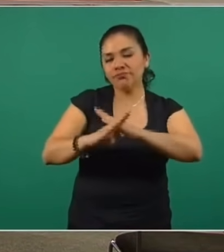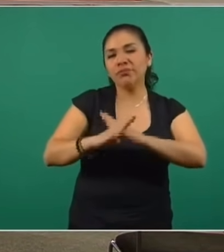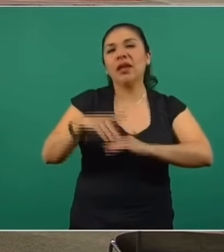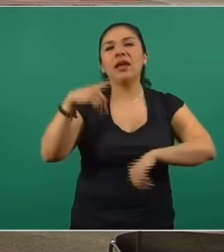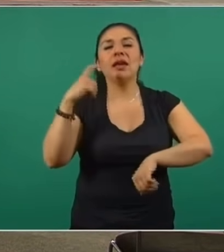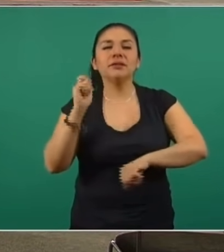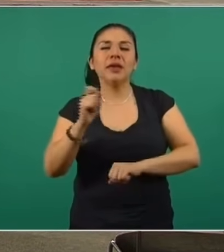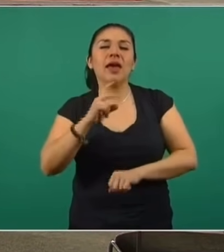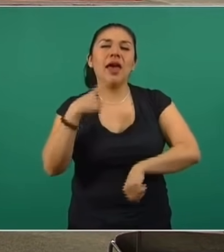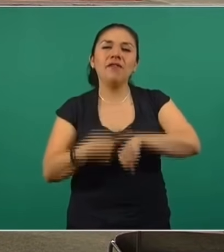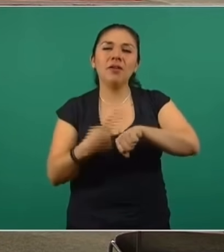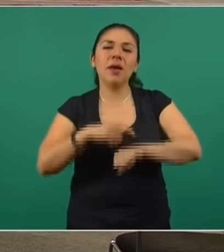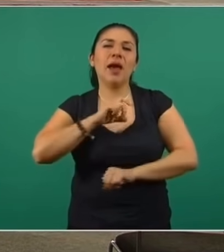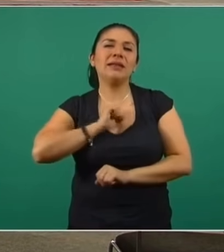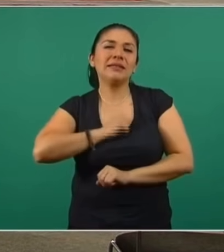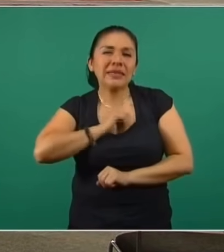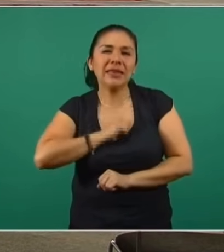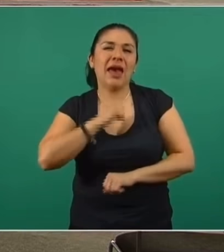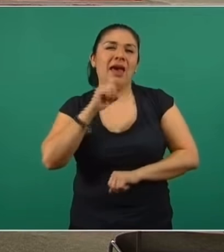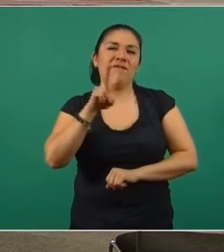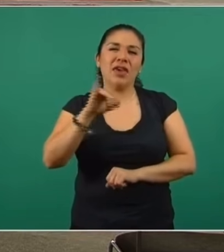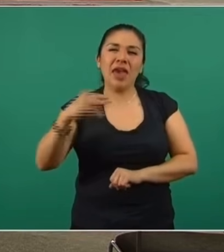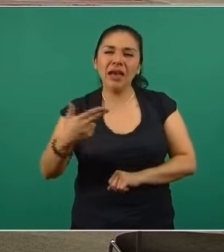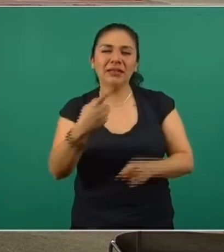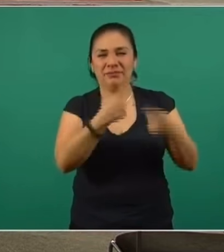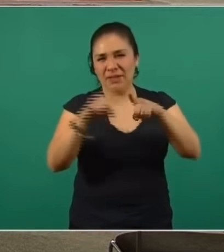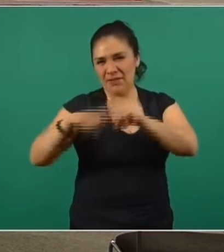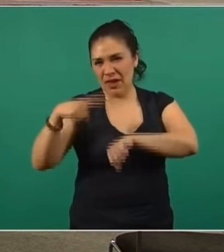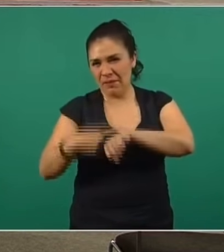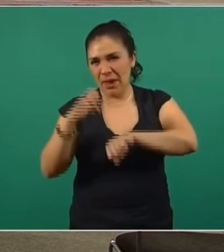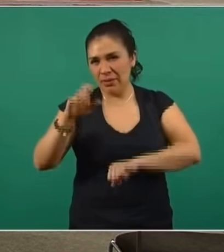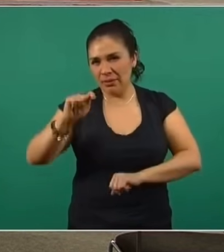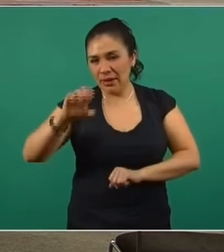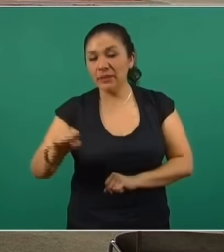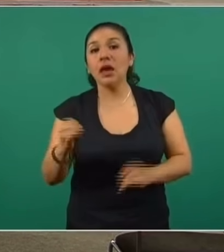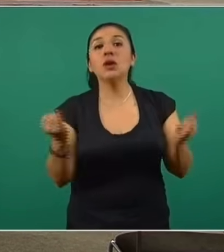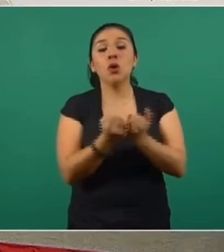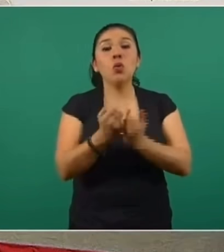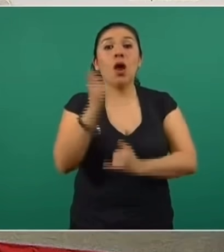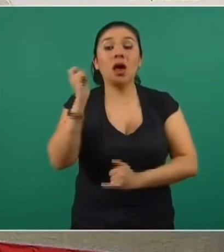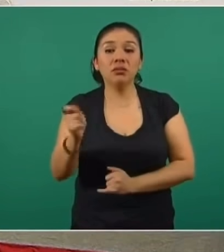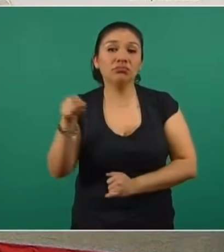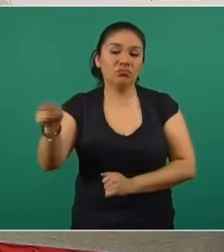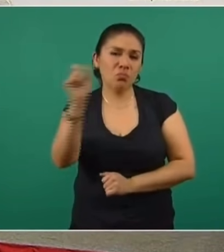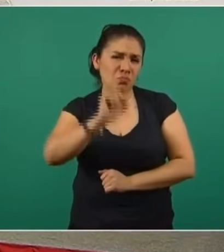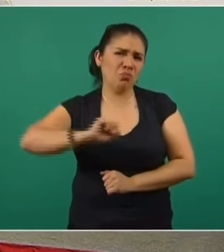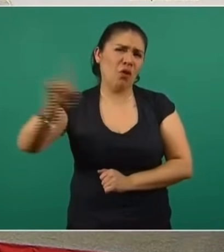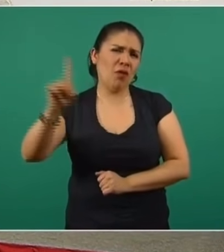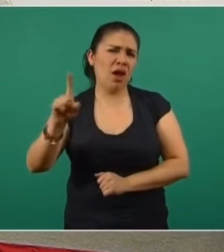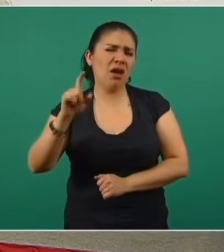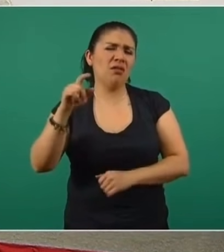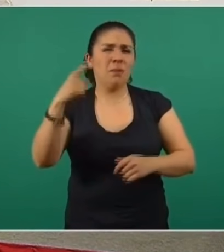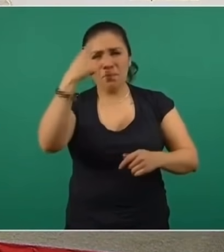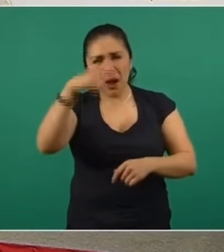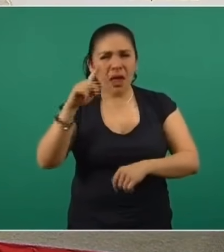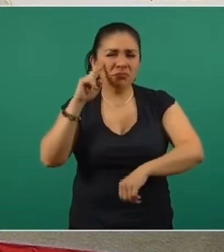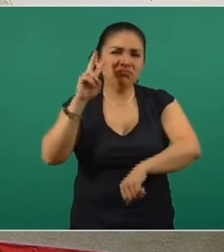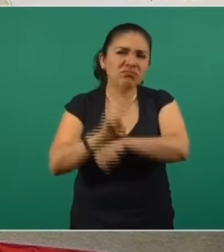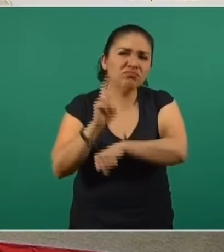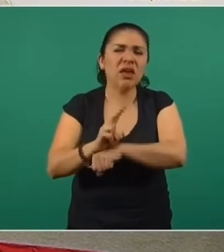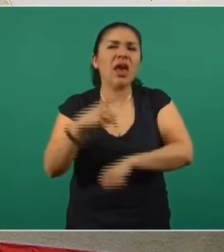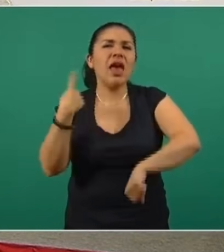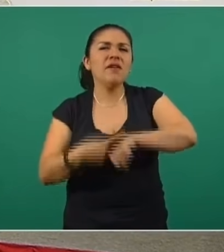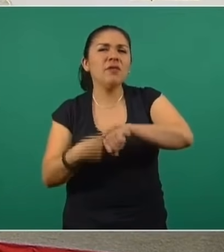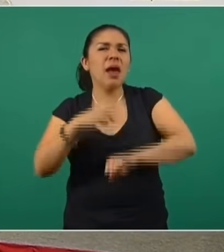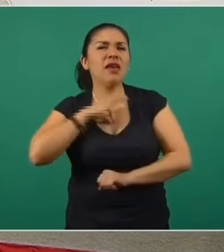y el Control del VIH, SIDA y otras infecciones de transmisión sexual y además es una destacadísima internista e infectóloga